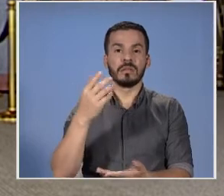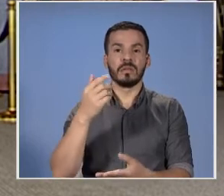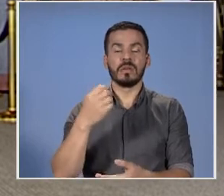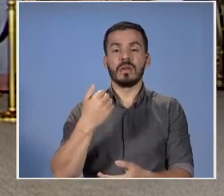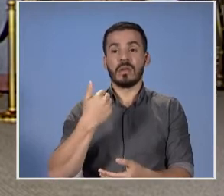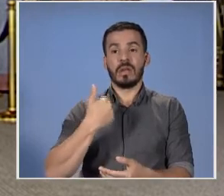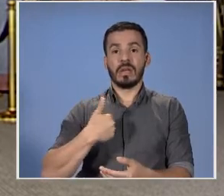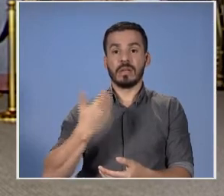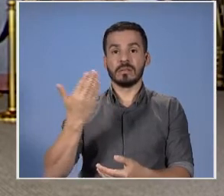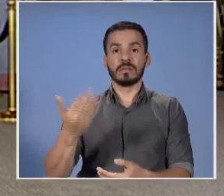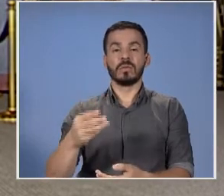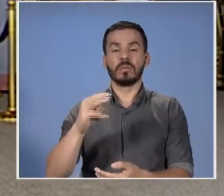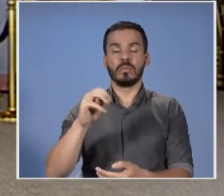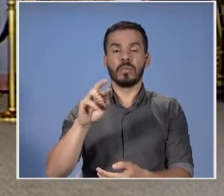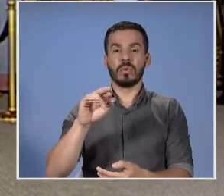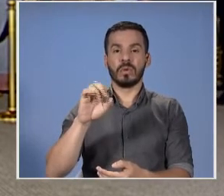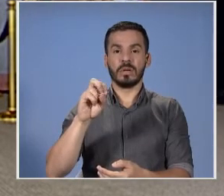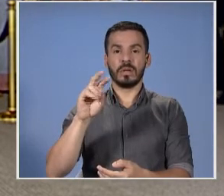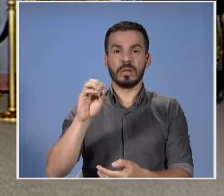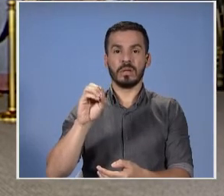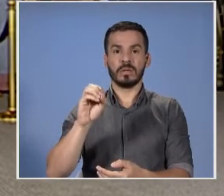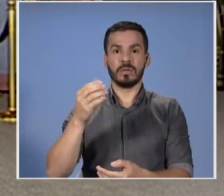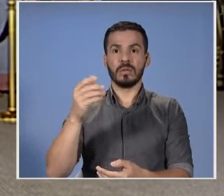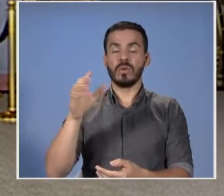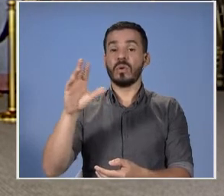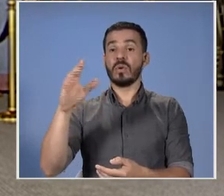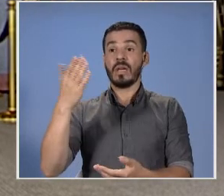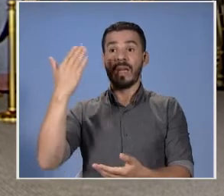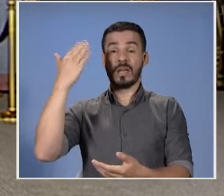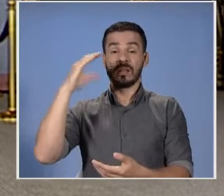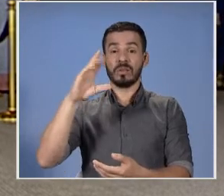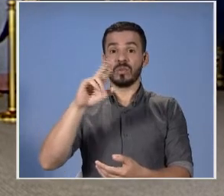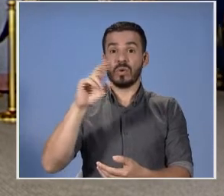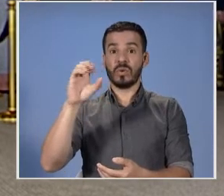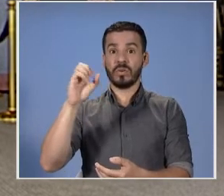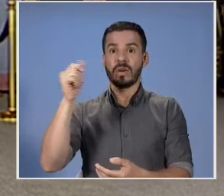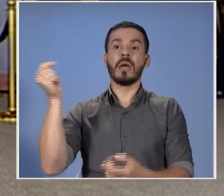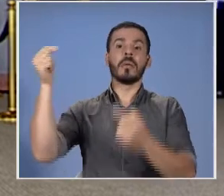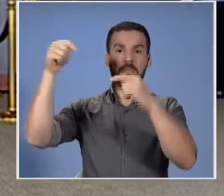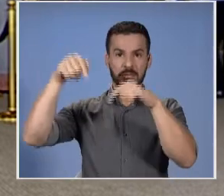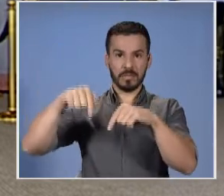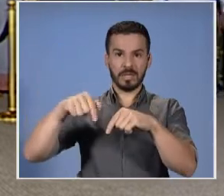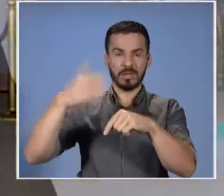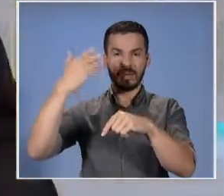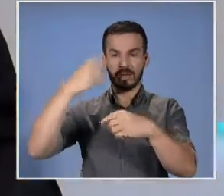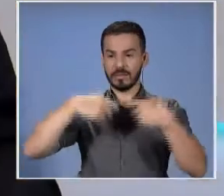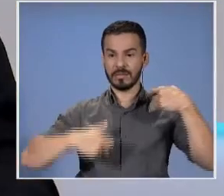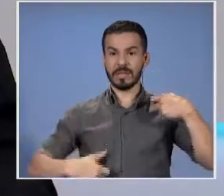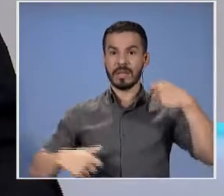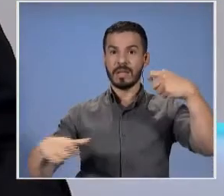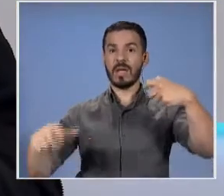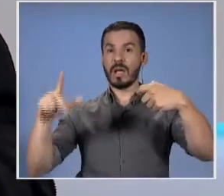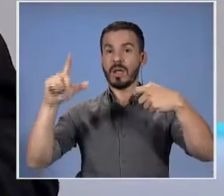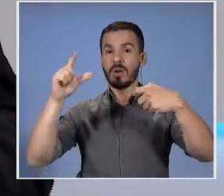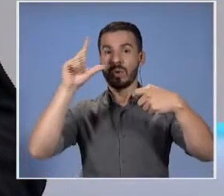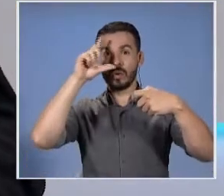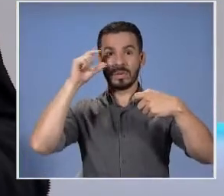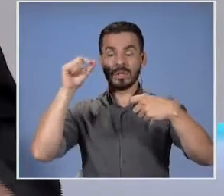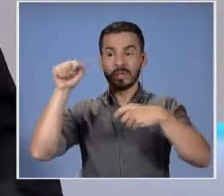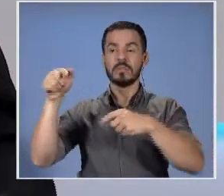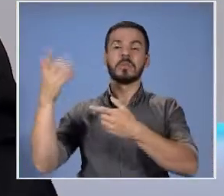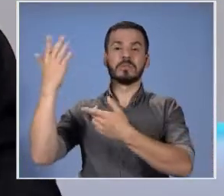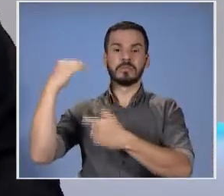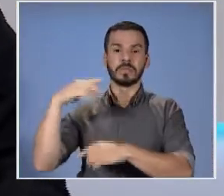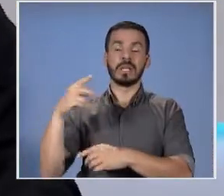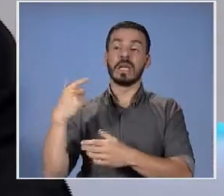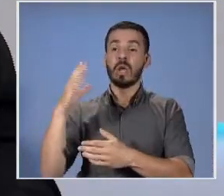Moreno. Y recordemos también que su antecesor Correa estuvo en el traspaso de Luis Guillermo Solís. Entonces no es un tema aislado, es un tema en el que